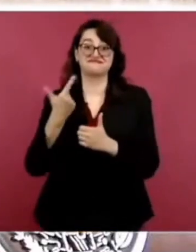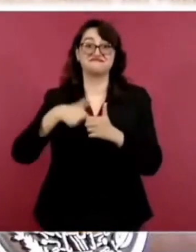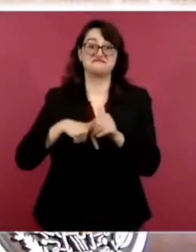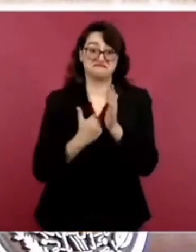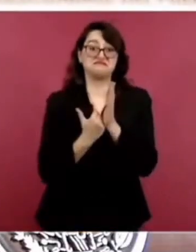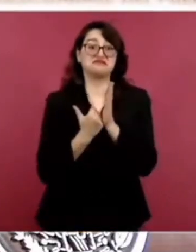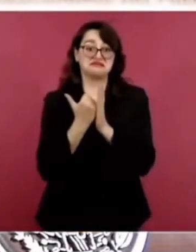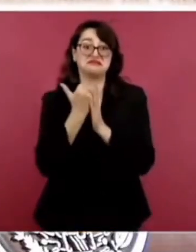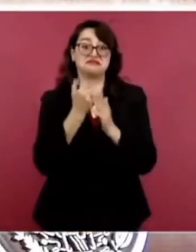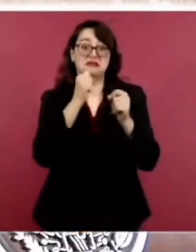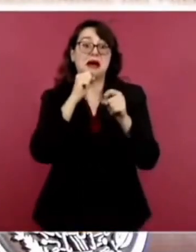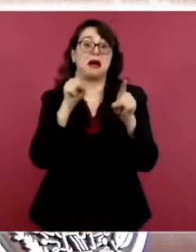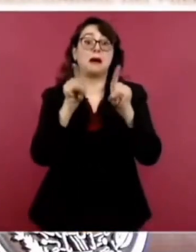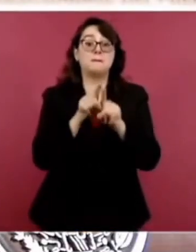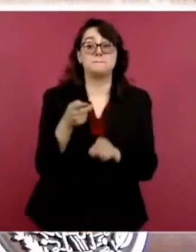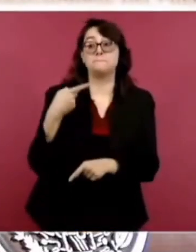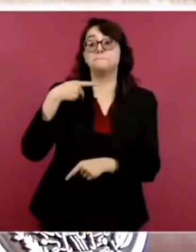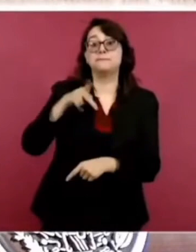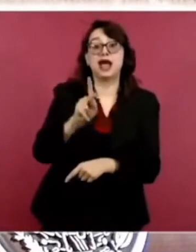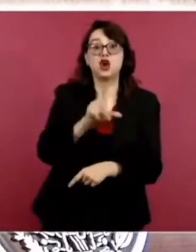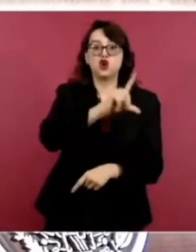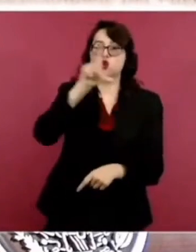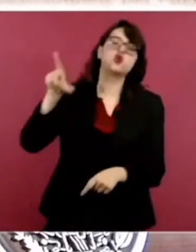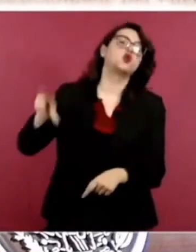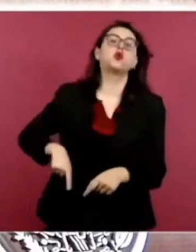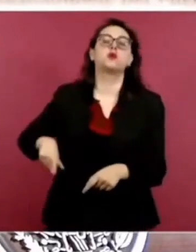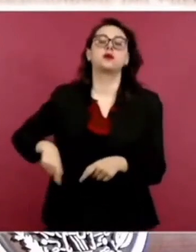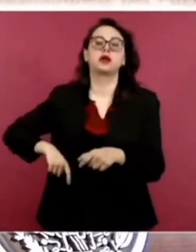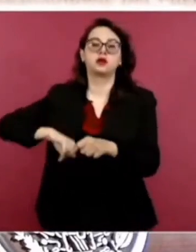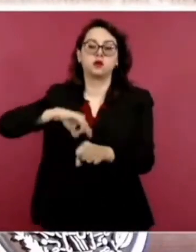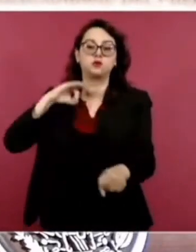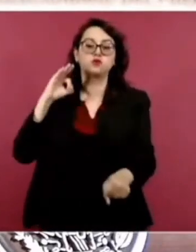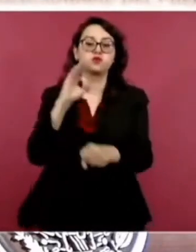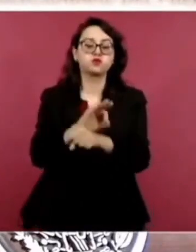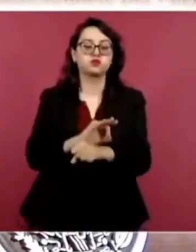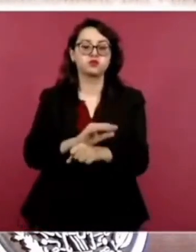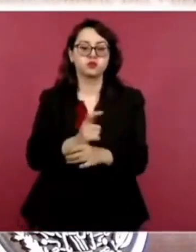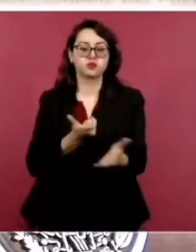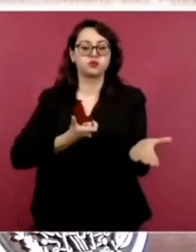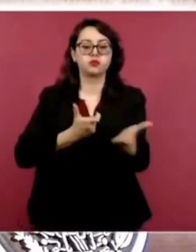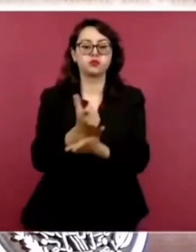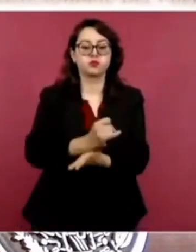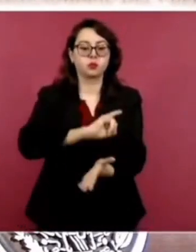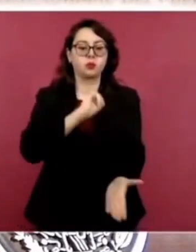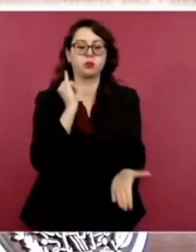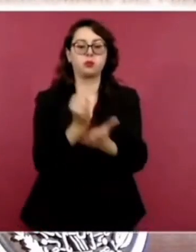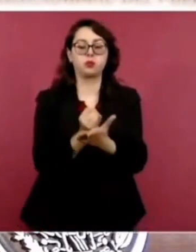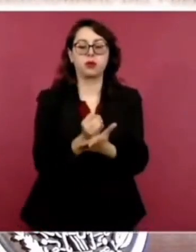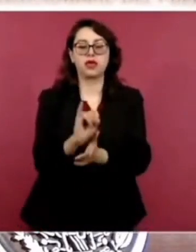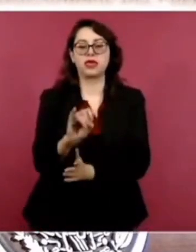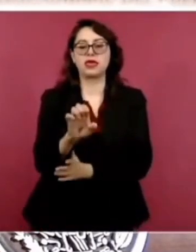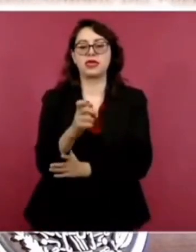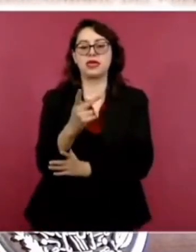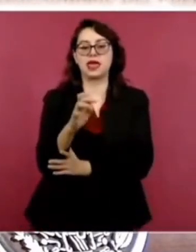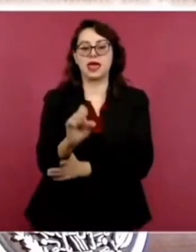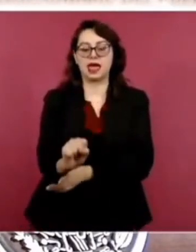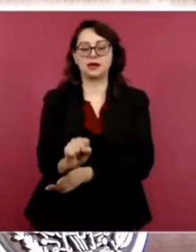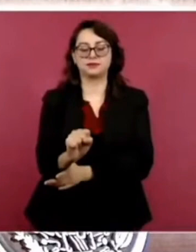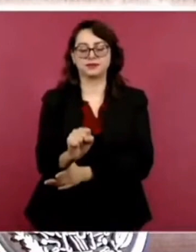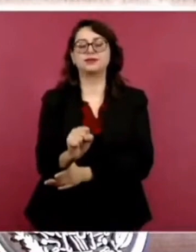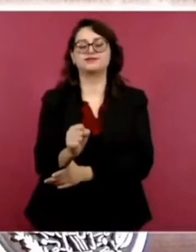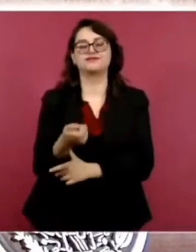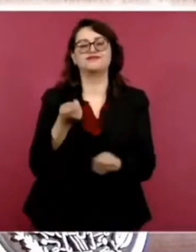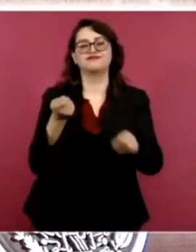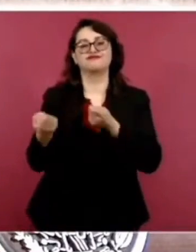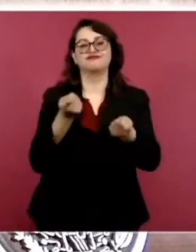ordenó el presidente Andrés Manuel López Obrador el incentivo al ieps en esta semana que es lo que mantiene estable el precio va a ser